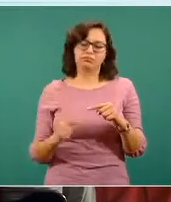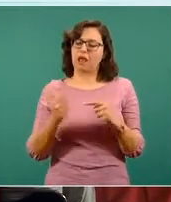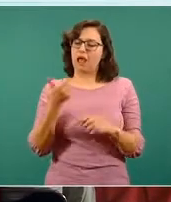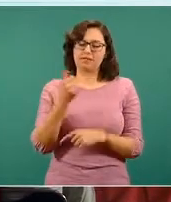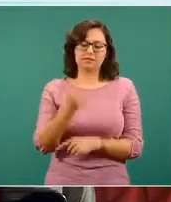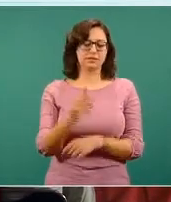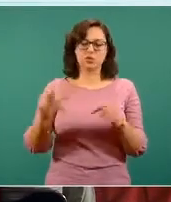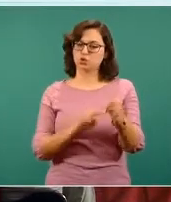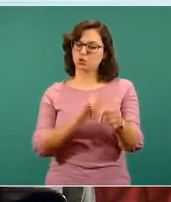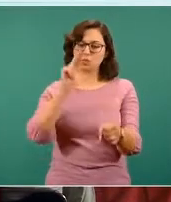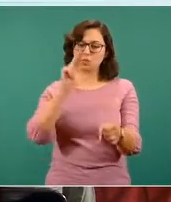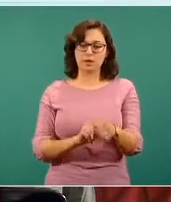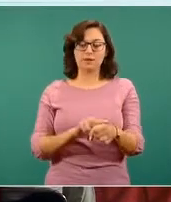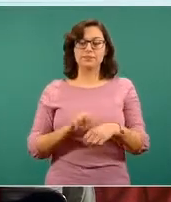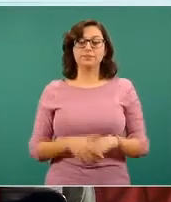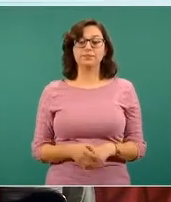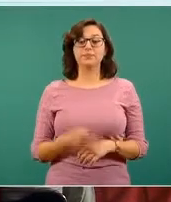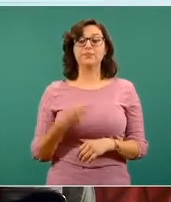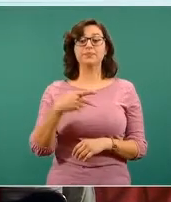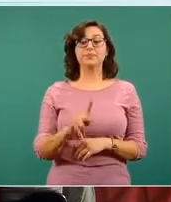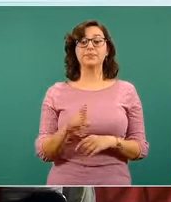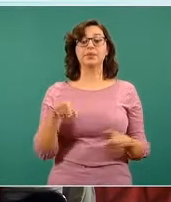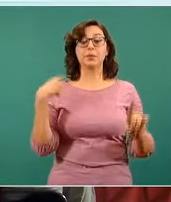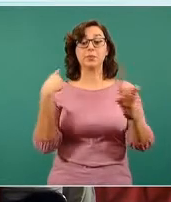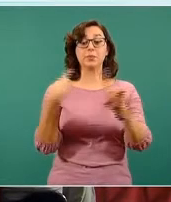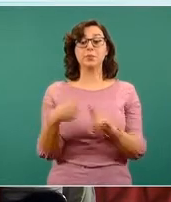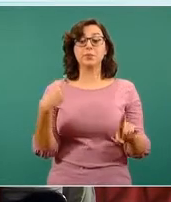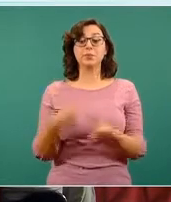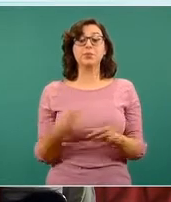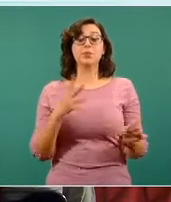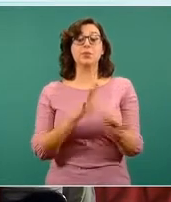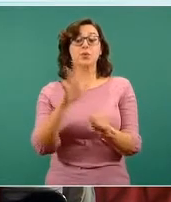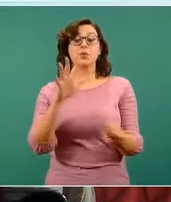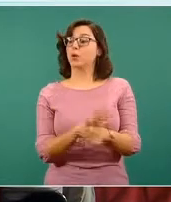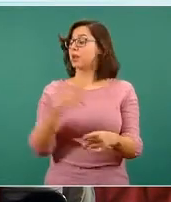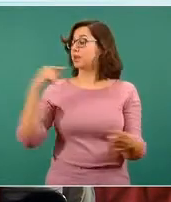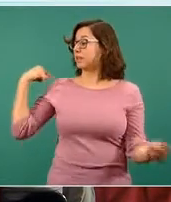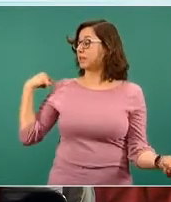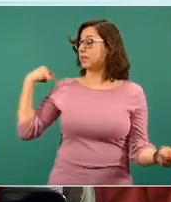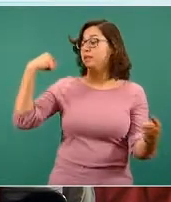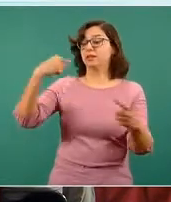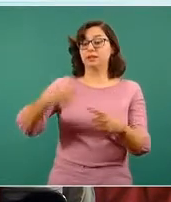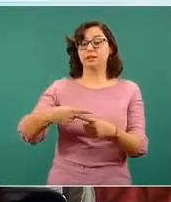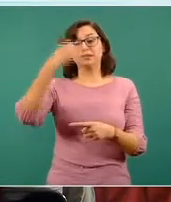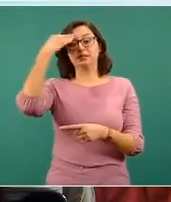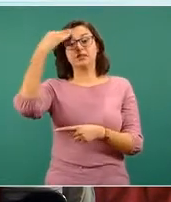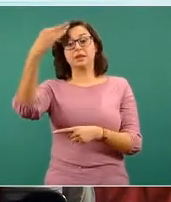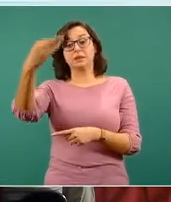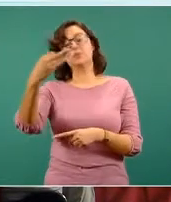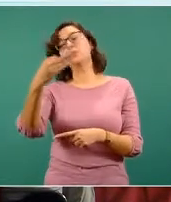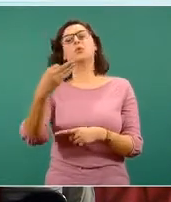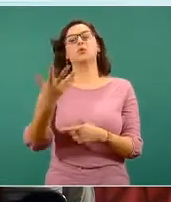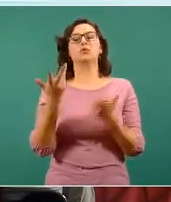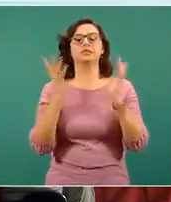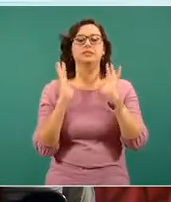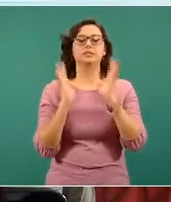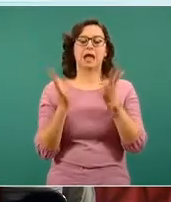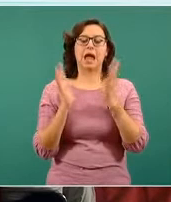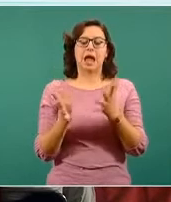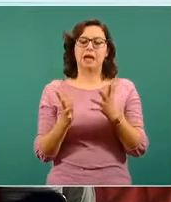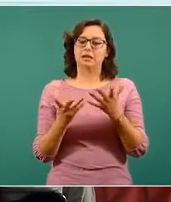lo positivo también es que a lo largo de estos días hemos logrado ya nuevo récord.